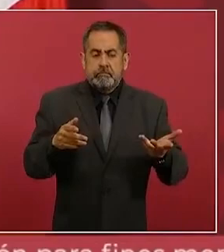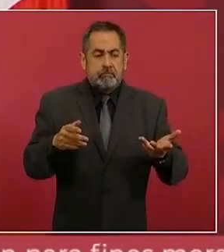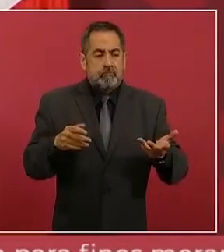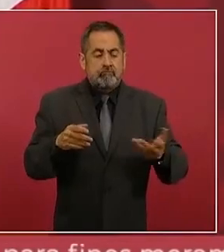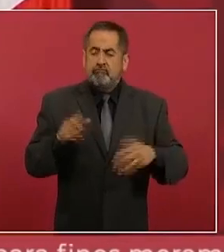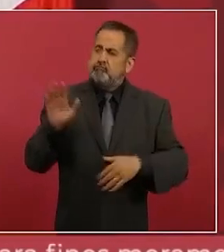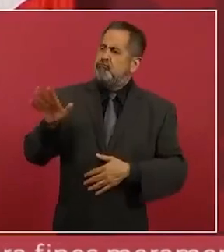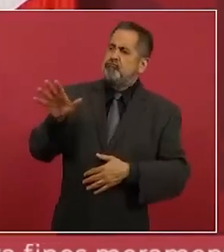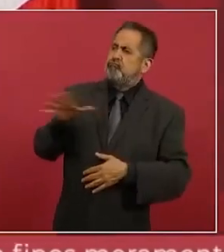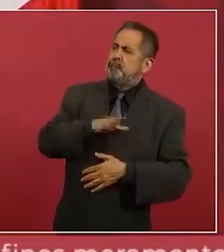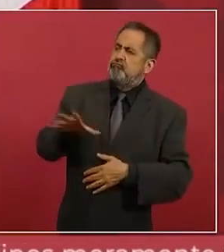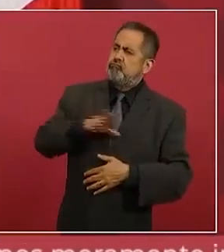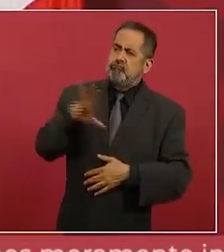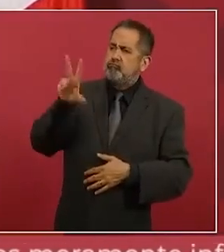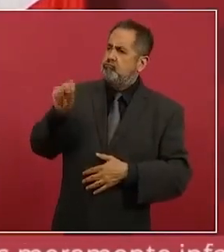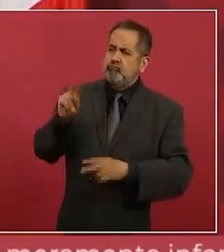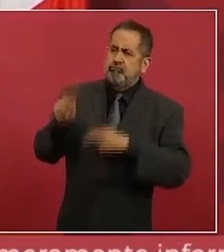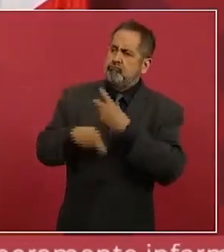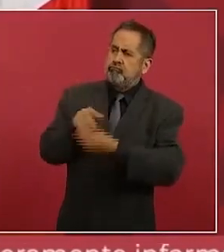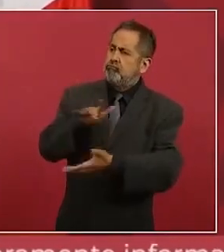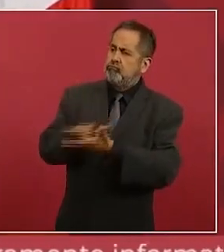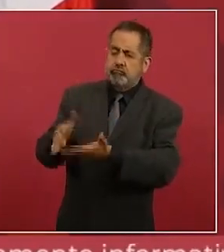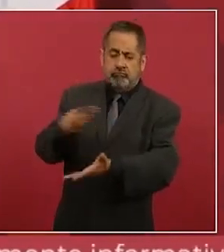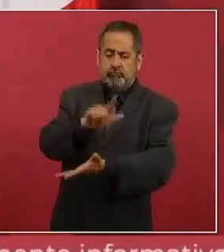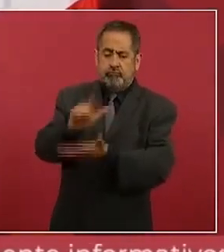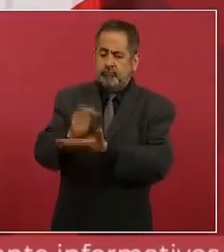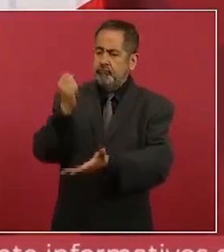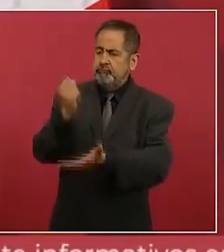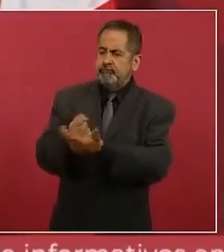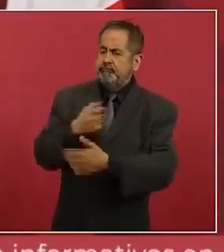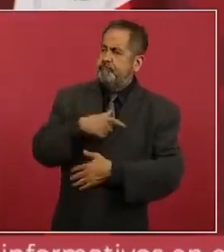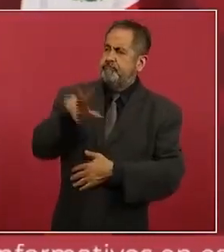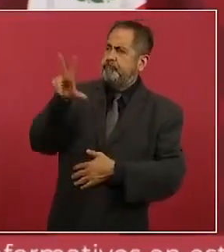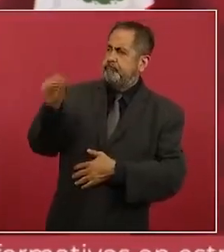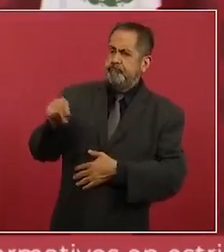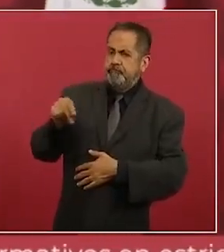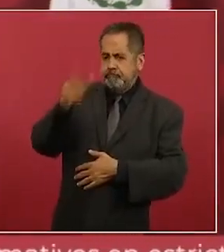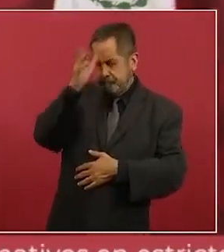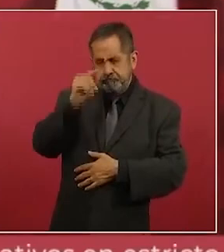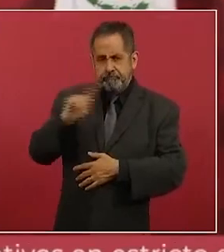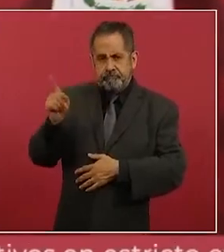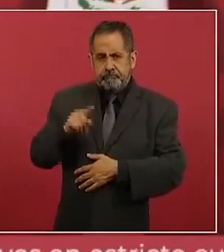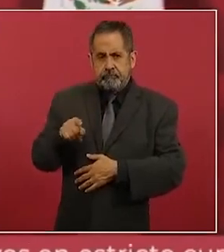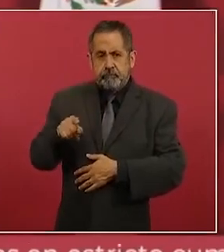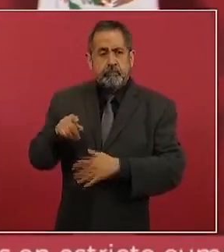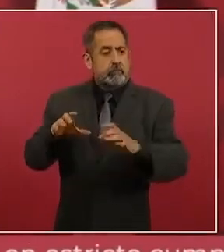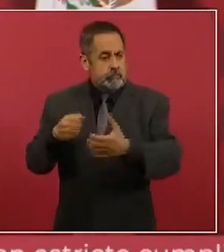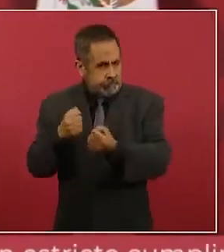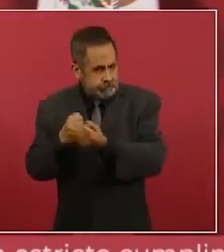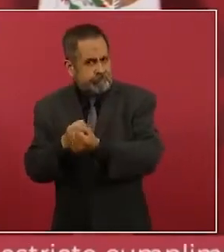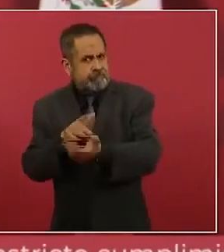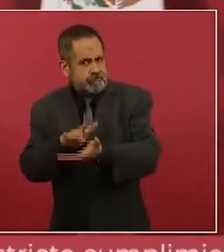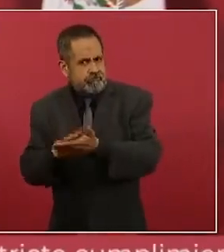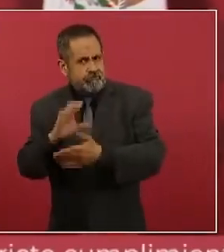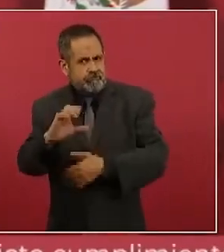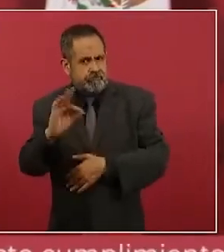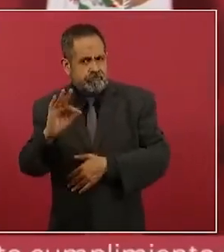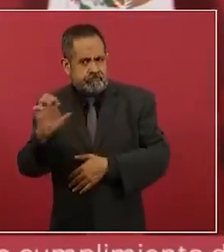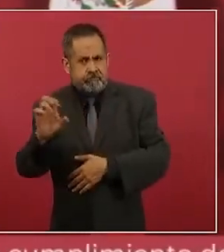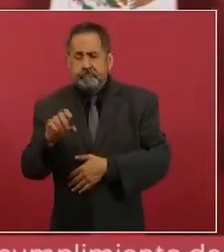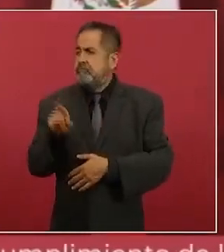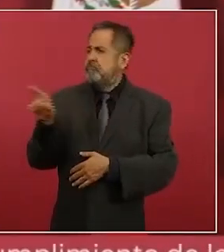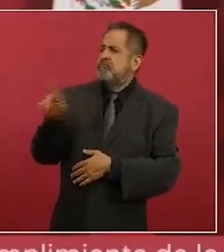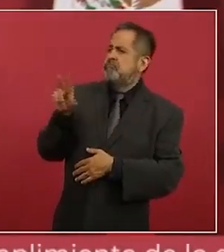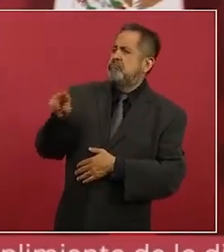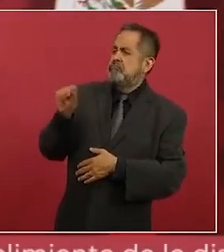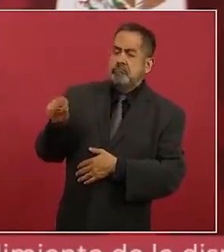expresar que no van a apoyar la iniciativa que presentamos para fortalecer a la Comisión Federal de Electricidad.